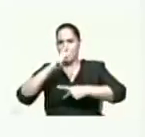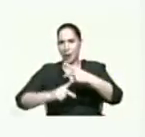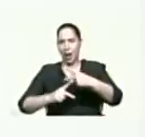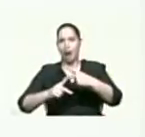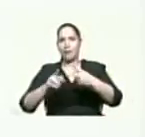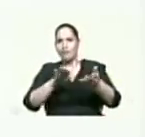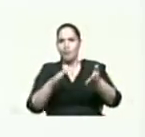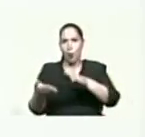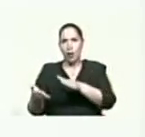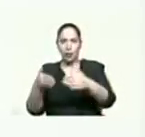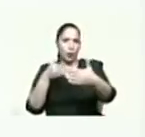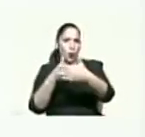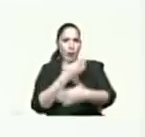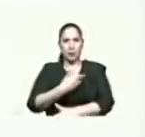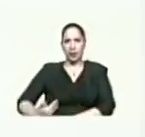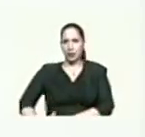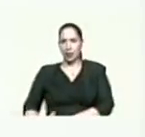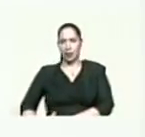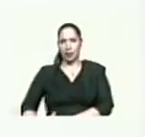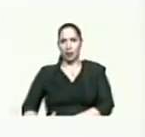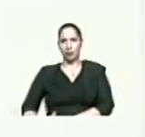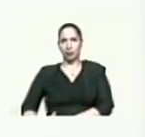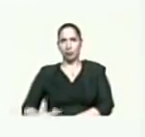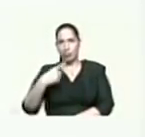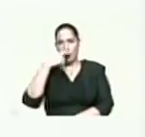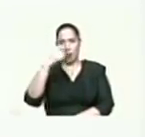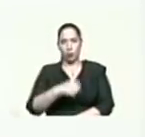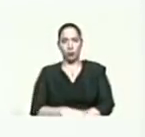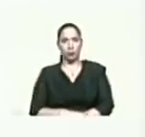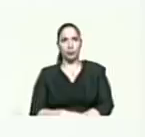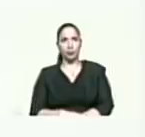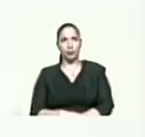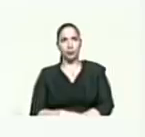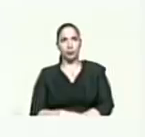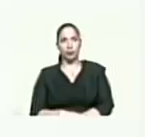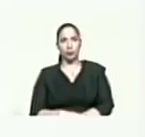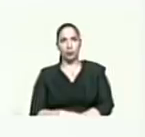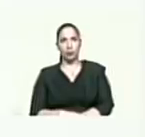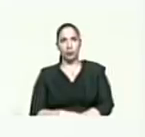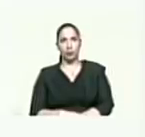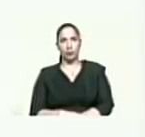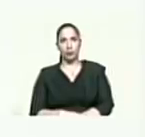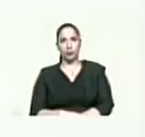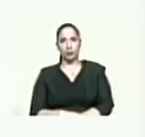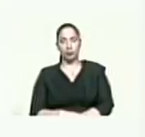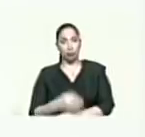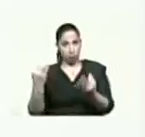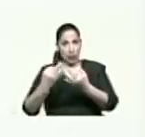magnicidio contra nuestro presidente Nicolás Maduro. Un verdadero asesino.